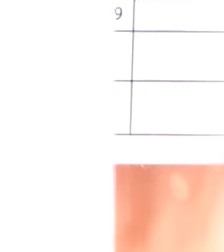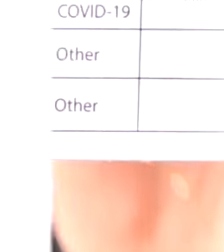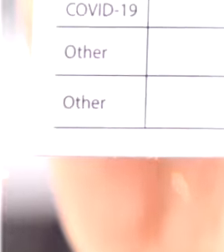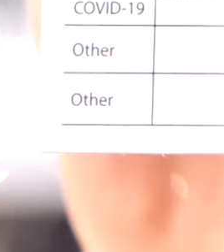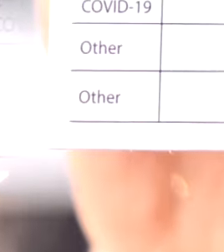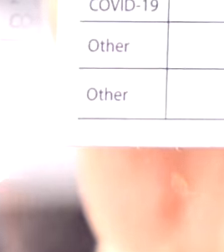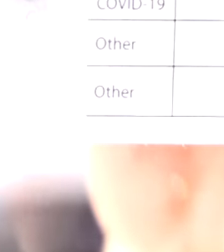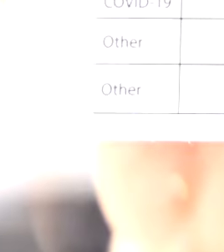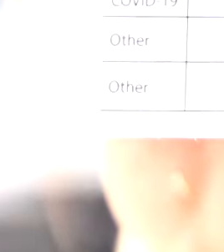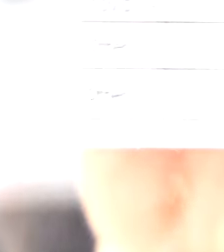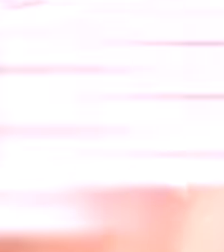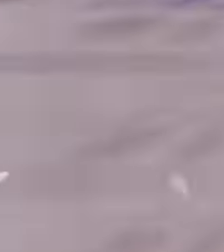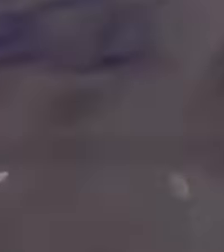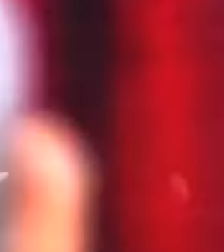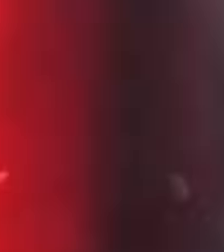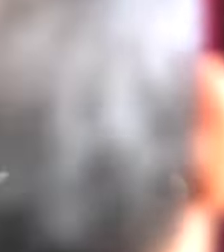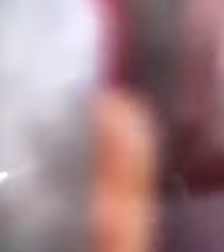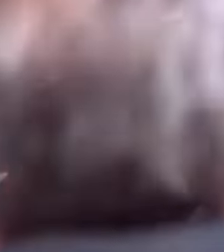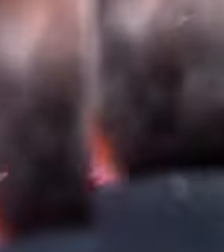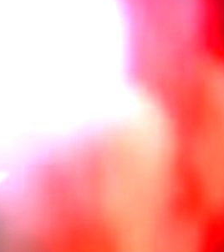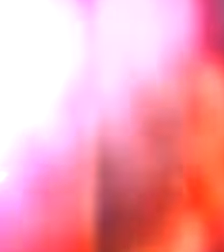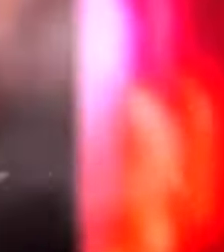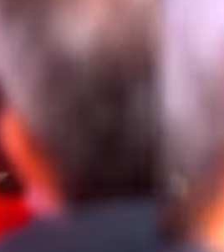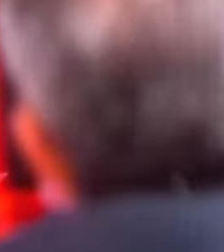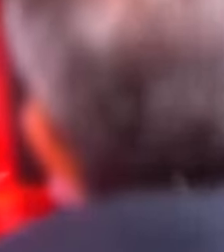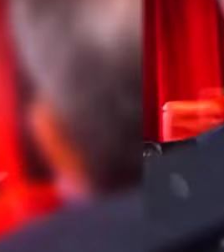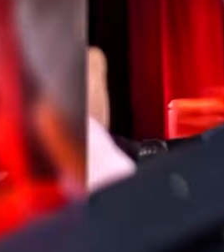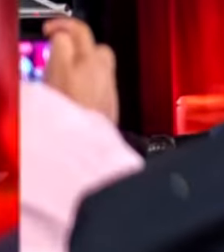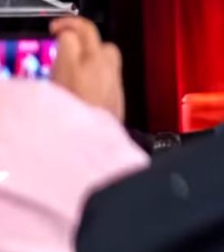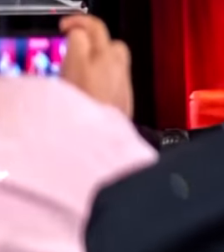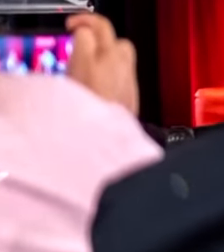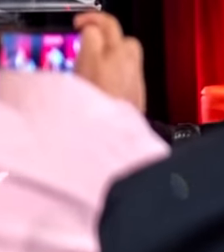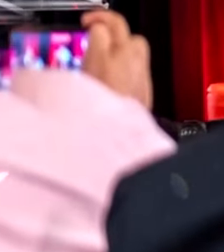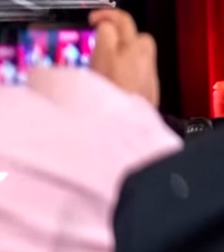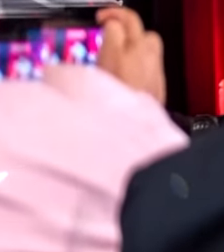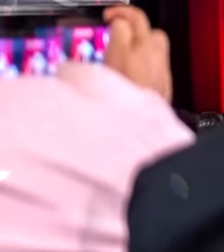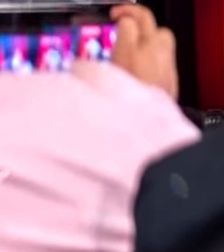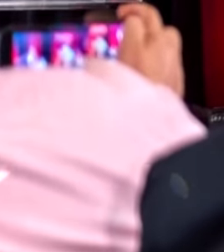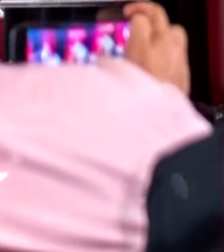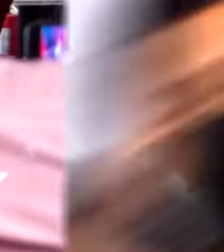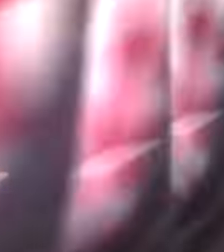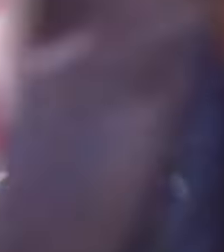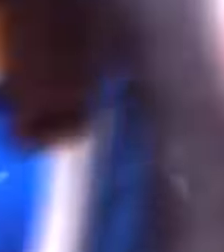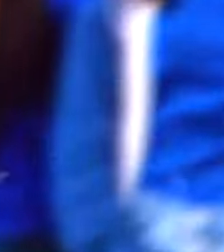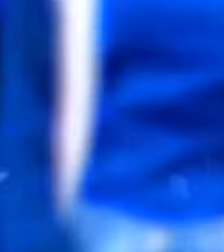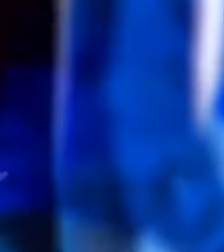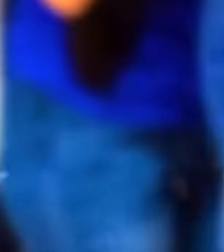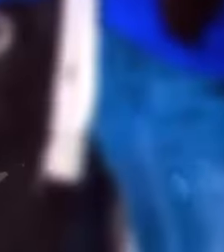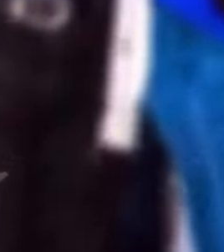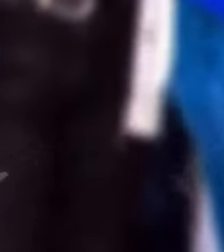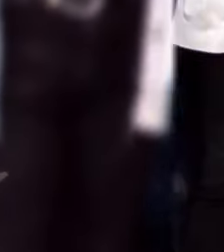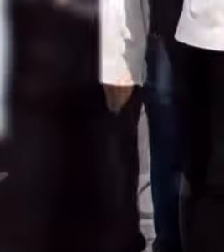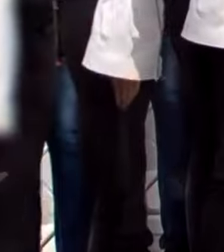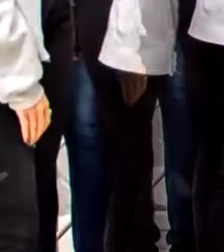ciudad, ahora y para el futuro. Apoyamos y aportamos a la educación y desarrollo de nuestros niños y jóvenes.